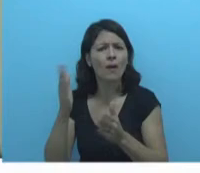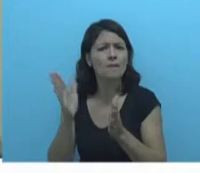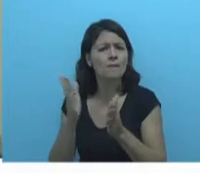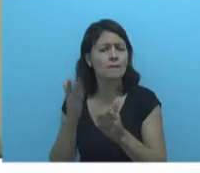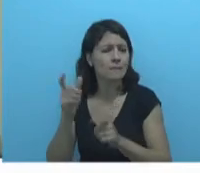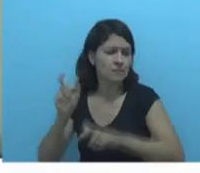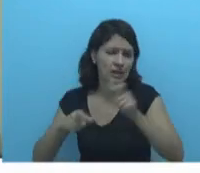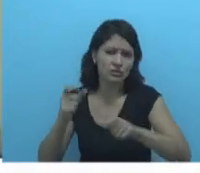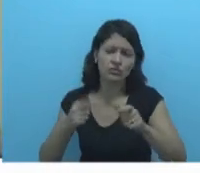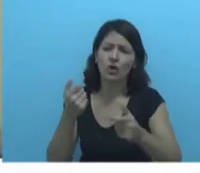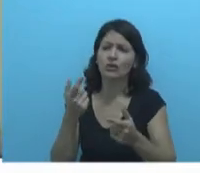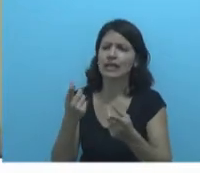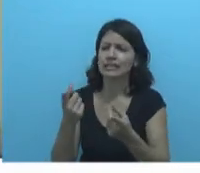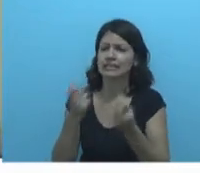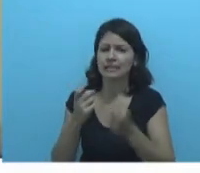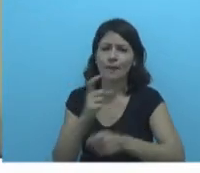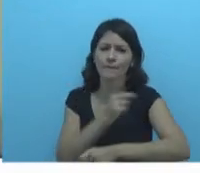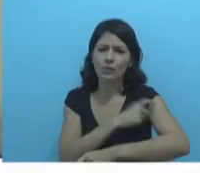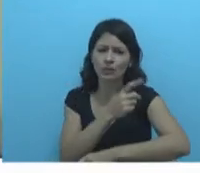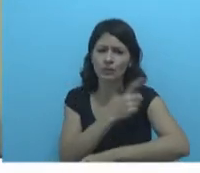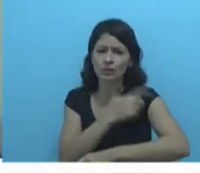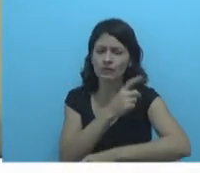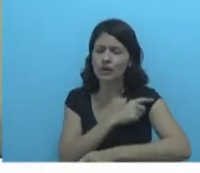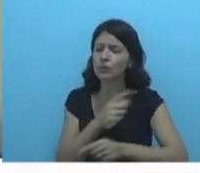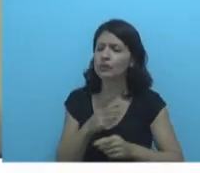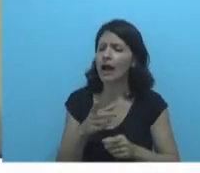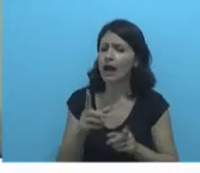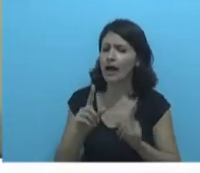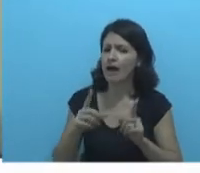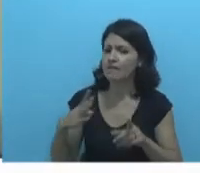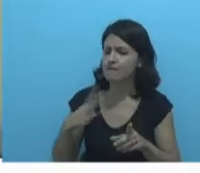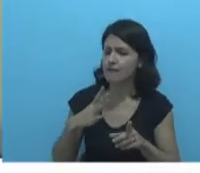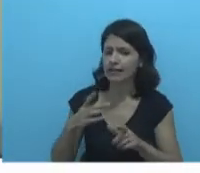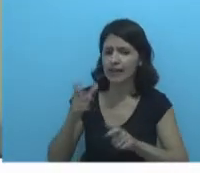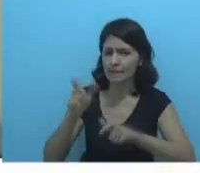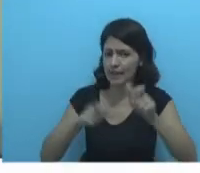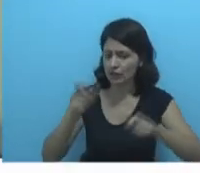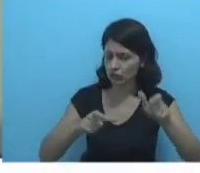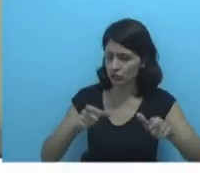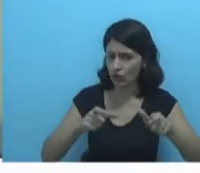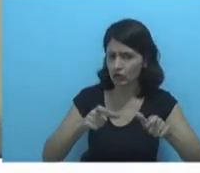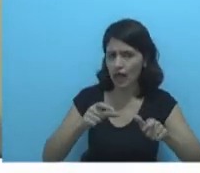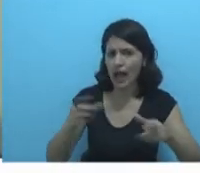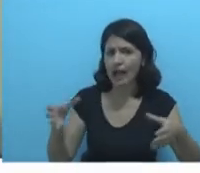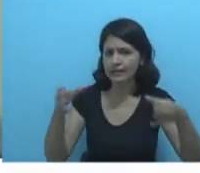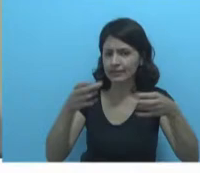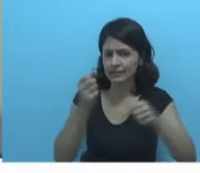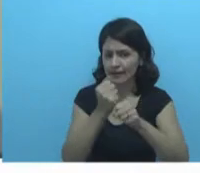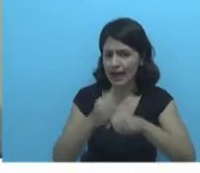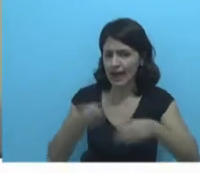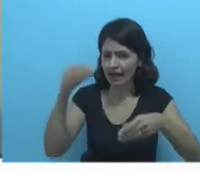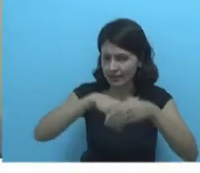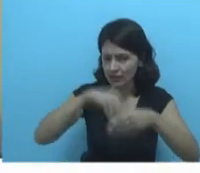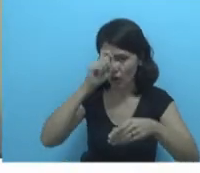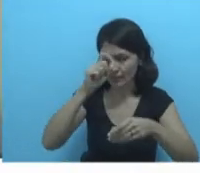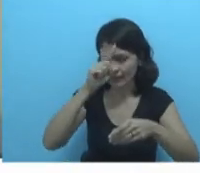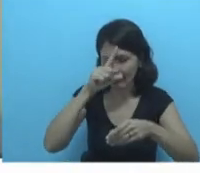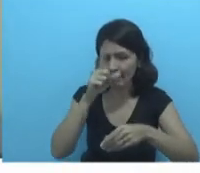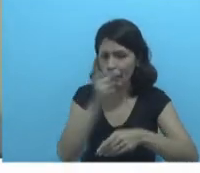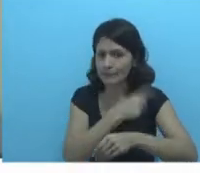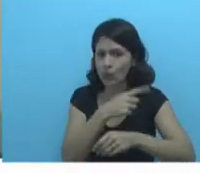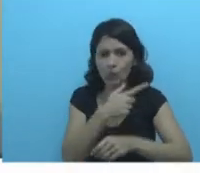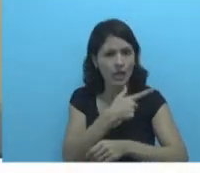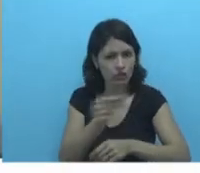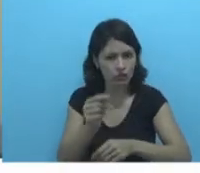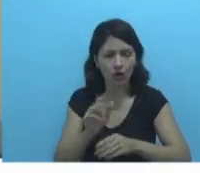vacunas, lo cual puede ser lícito su pedido, pero también tenemos que saber que hay personal sin vacunarse hoy al día. Entonces, realmente